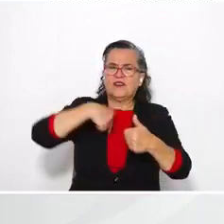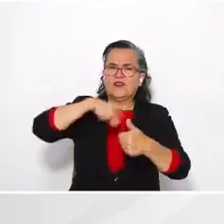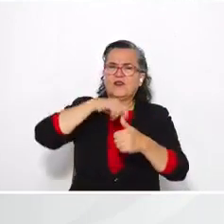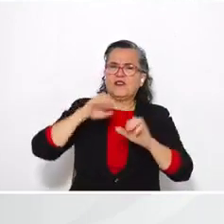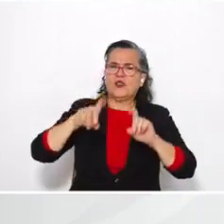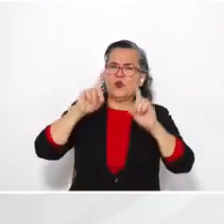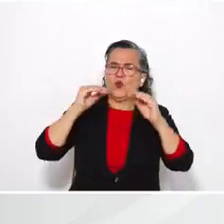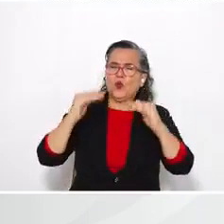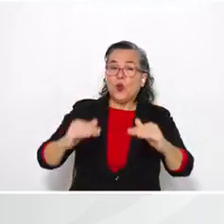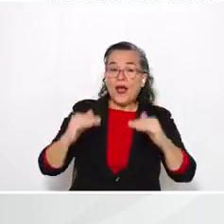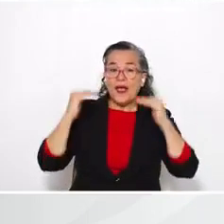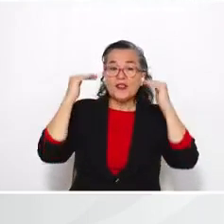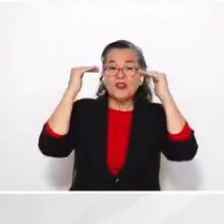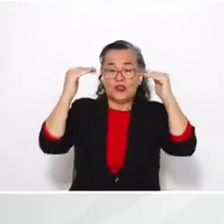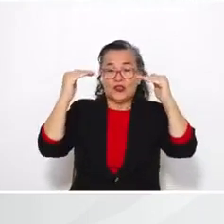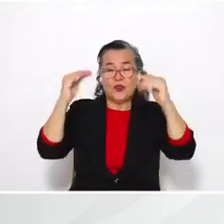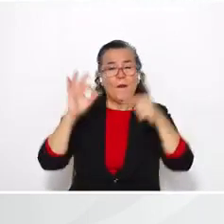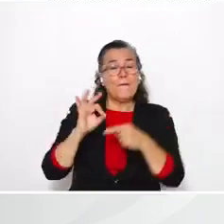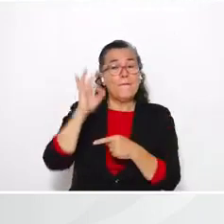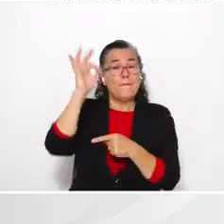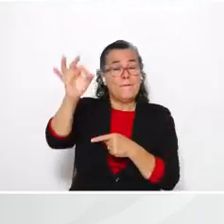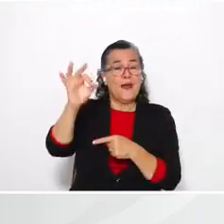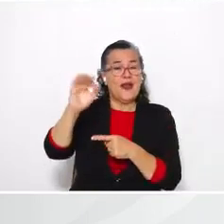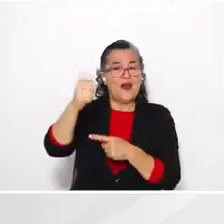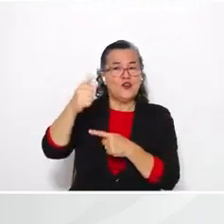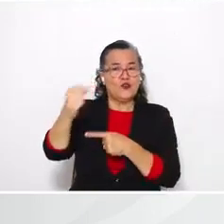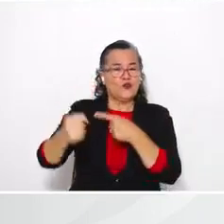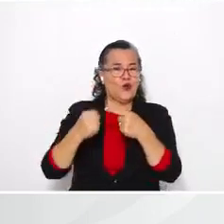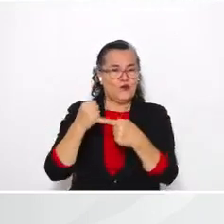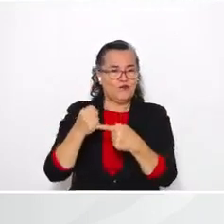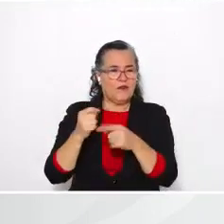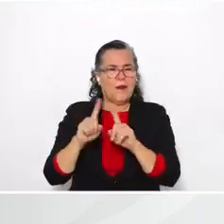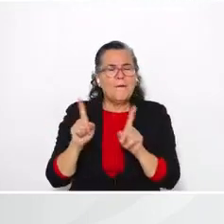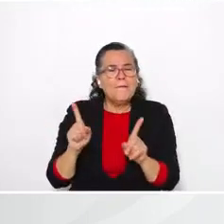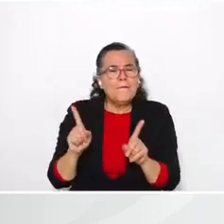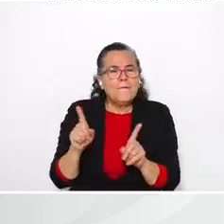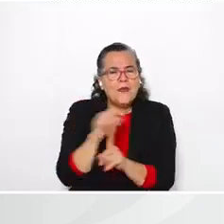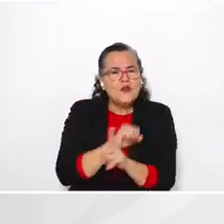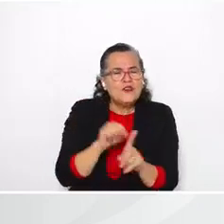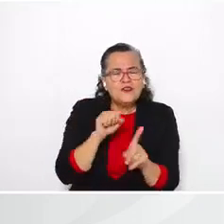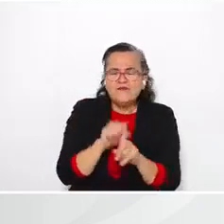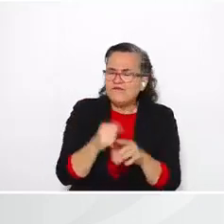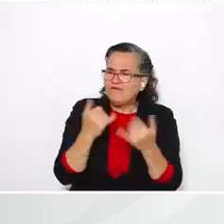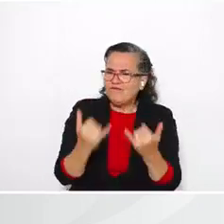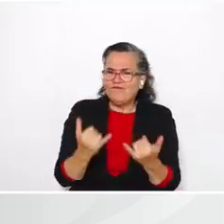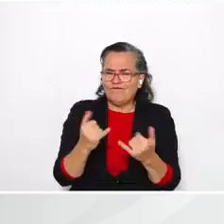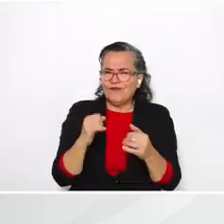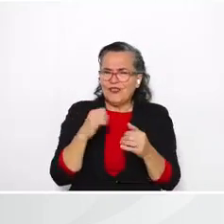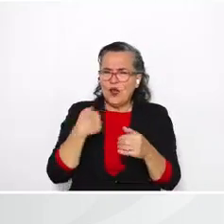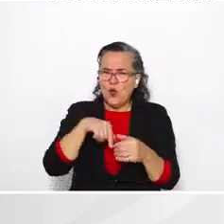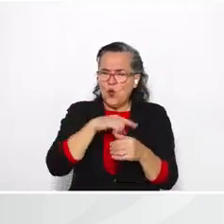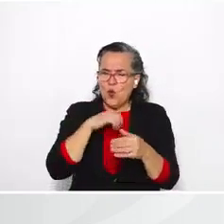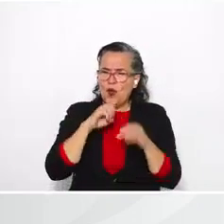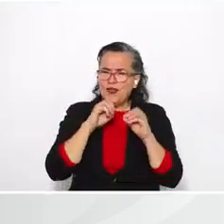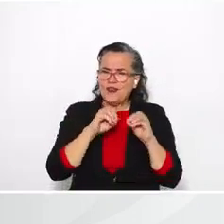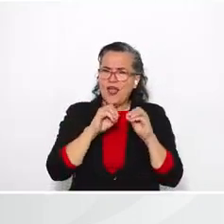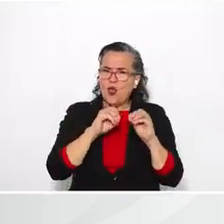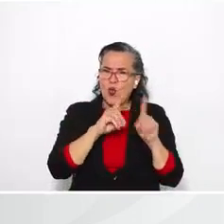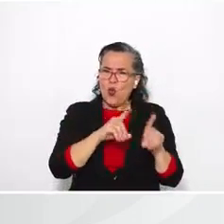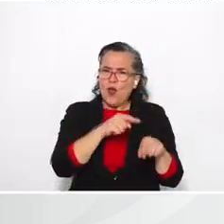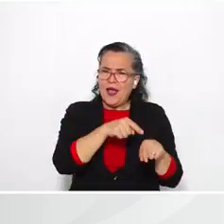educación superior para la próxima década. Pero la situación actual de nuestra educación